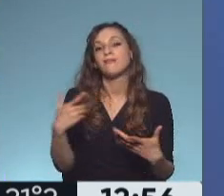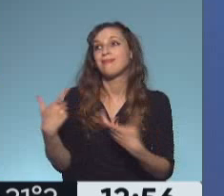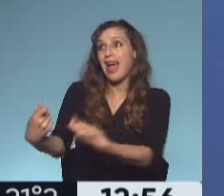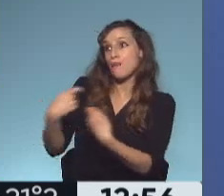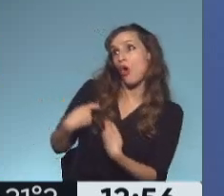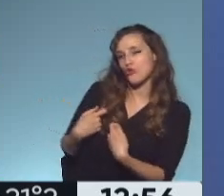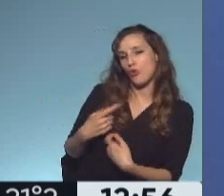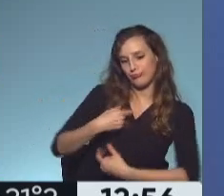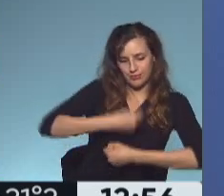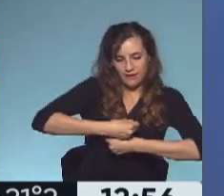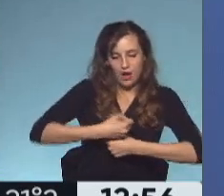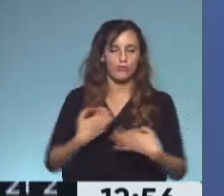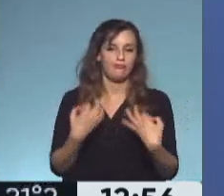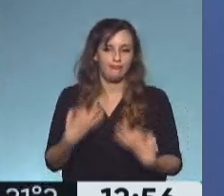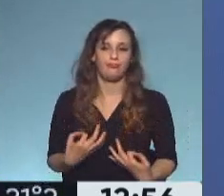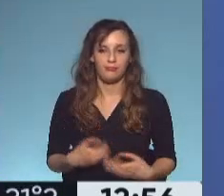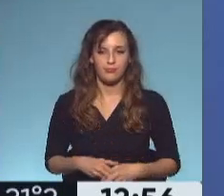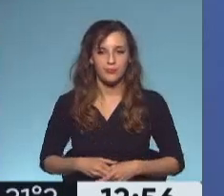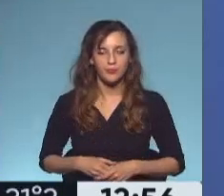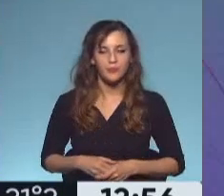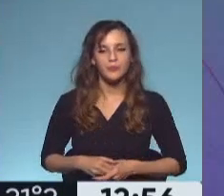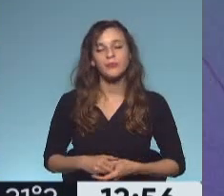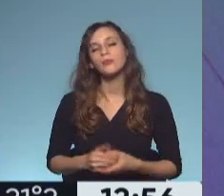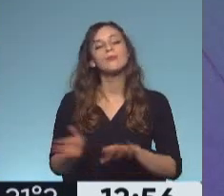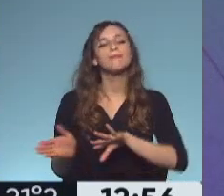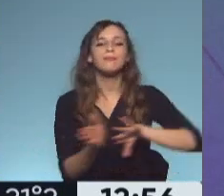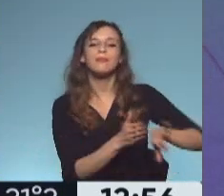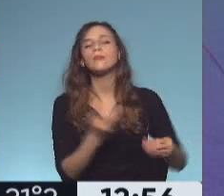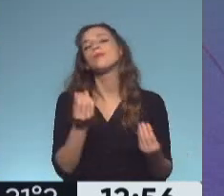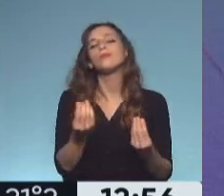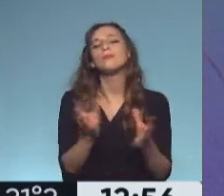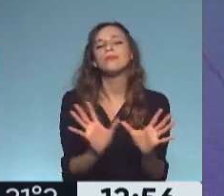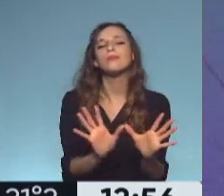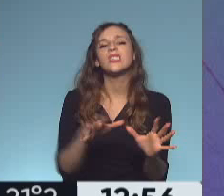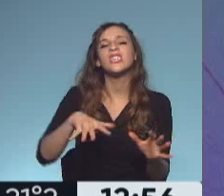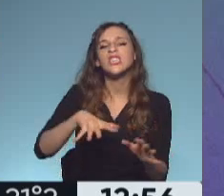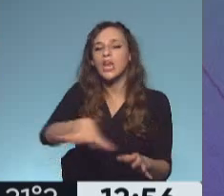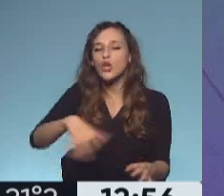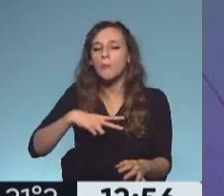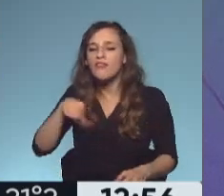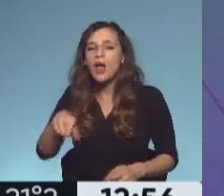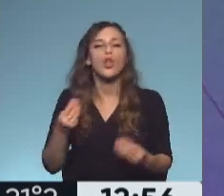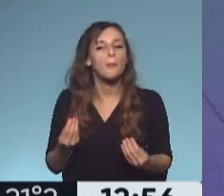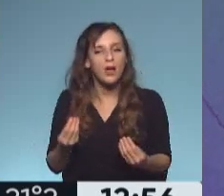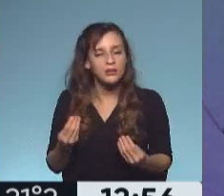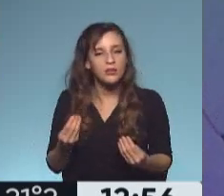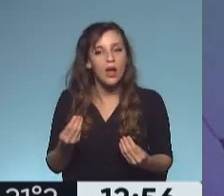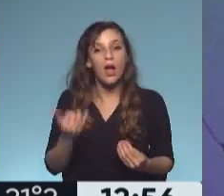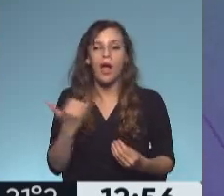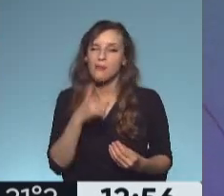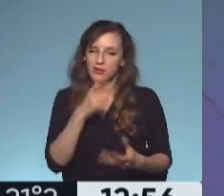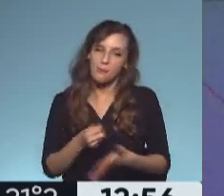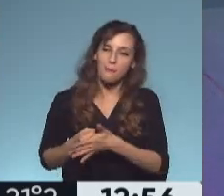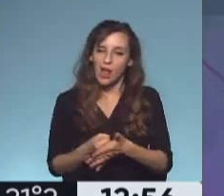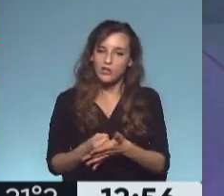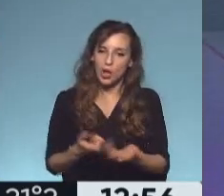hacía más llevadero. Cecilia, digamos. ¿qué pasa con el sector privado? ¿Hay algunas presiones, se podría decir, para que laboratorios